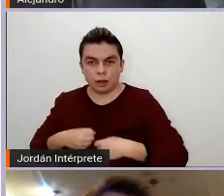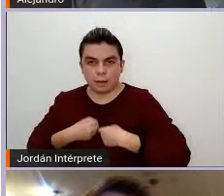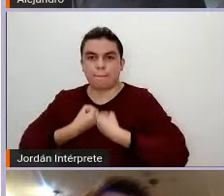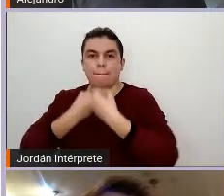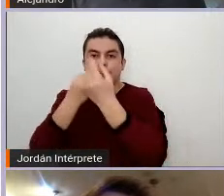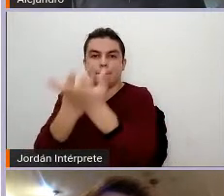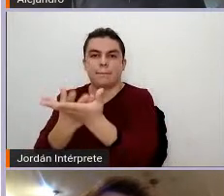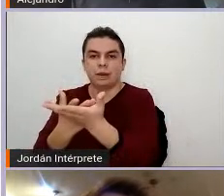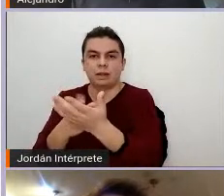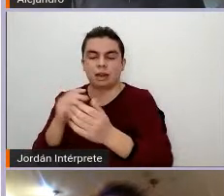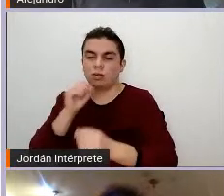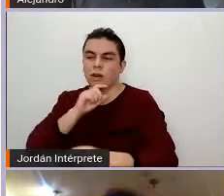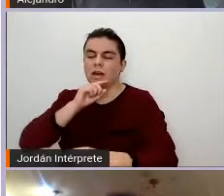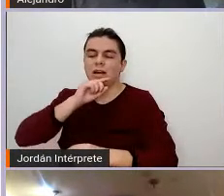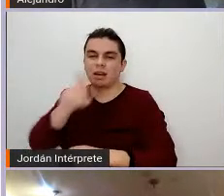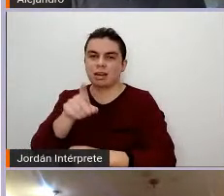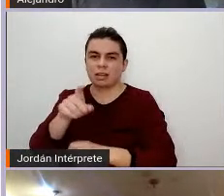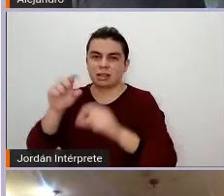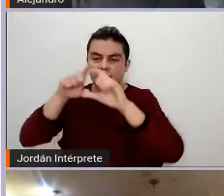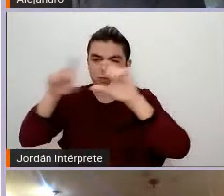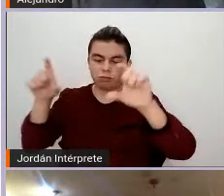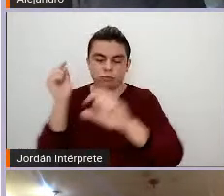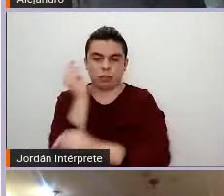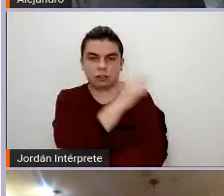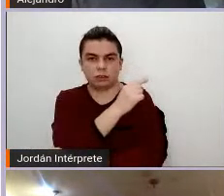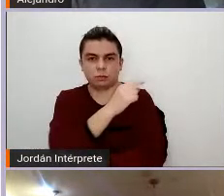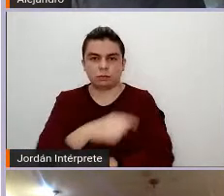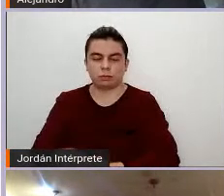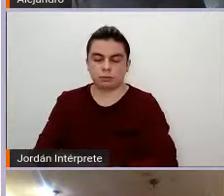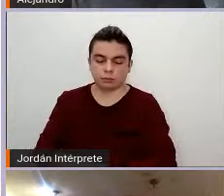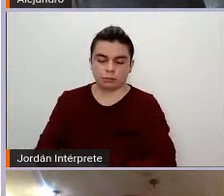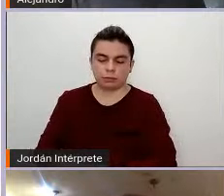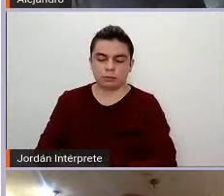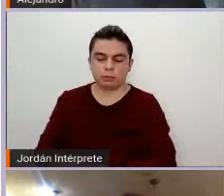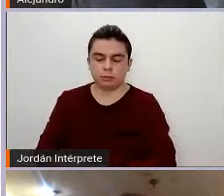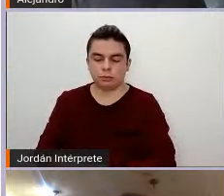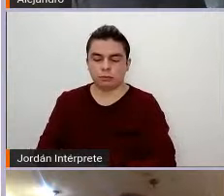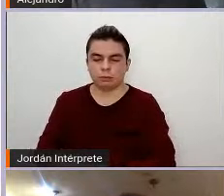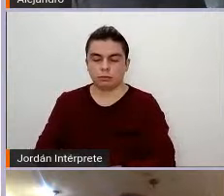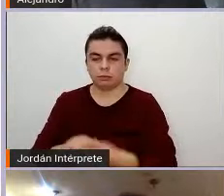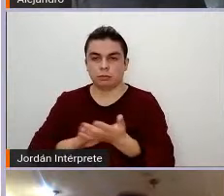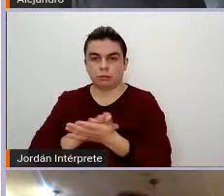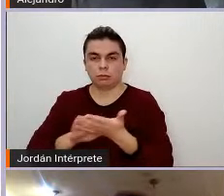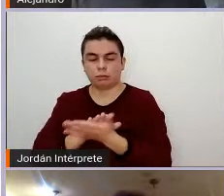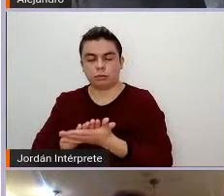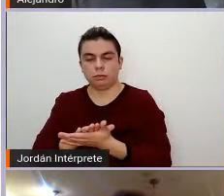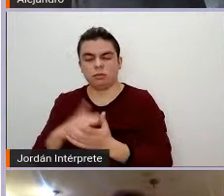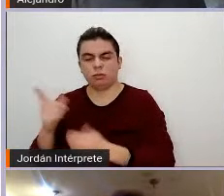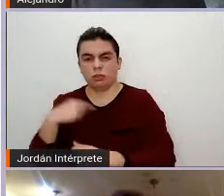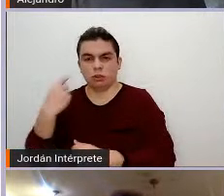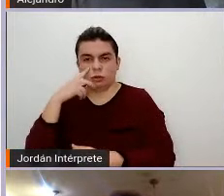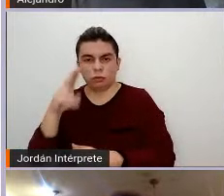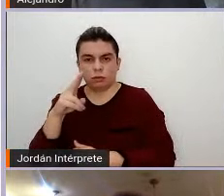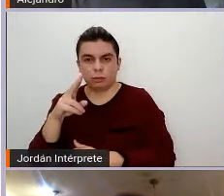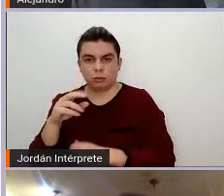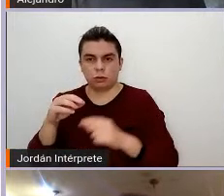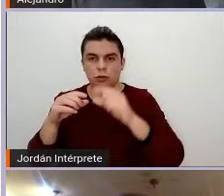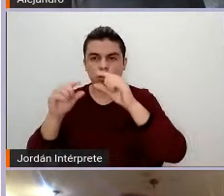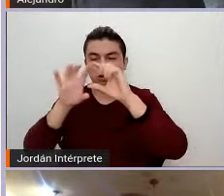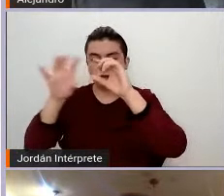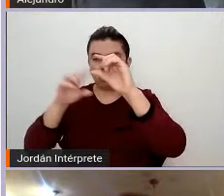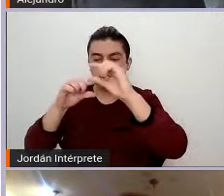las críticas textuales. Por ejemplo, cabe preguntarse, ¿existen elementos musicales paralelos